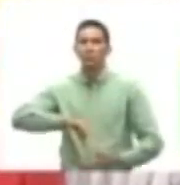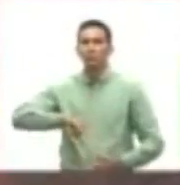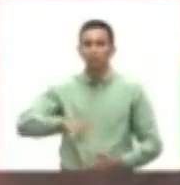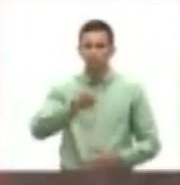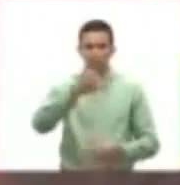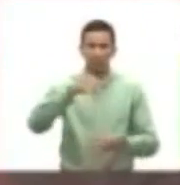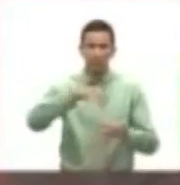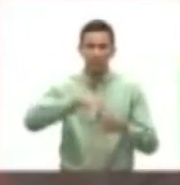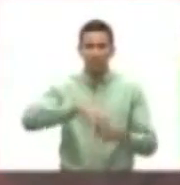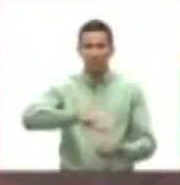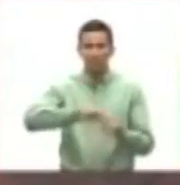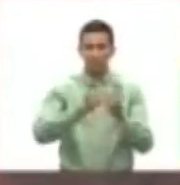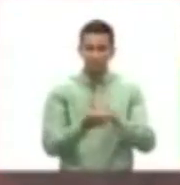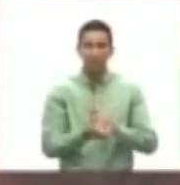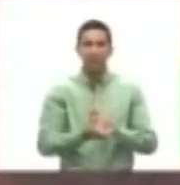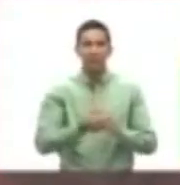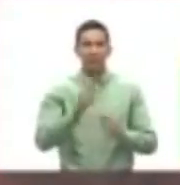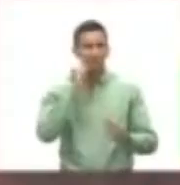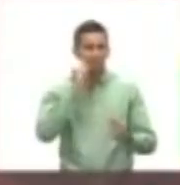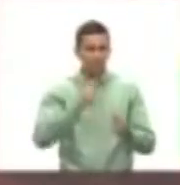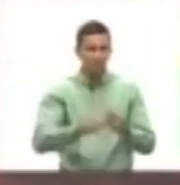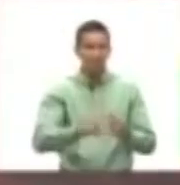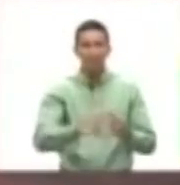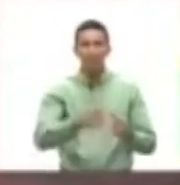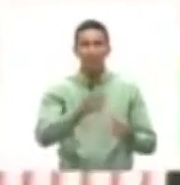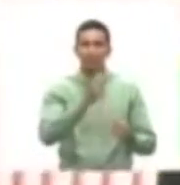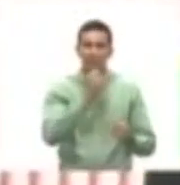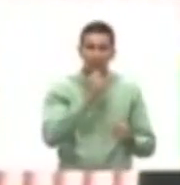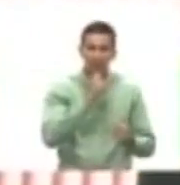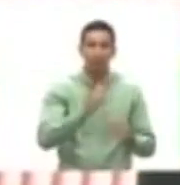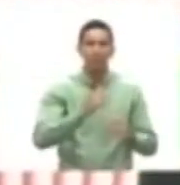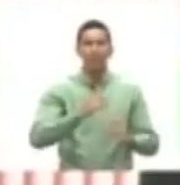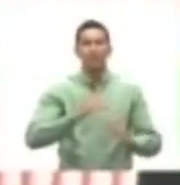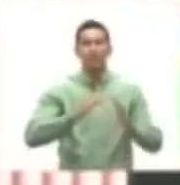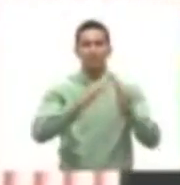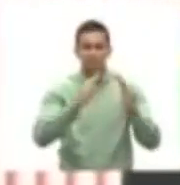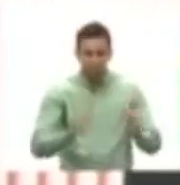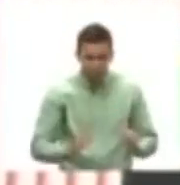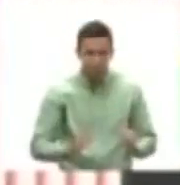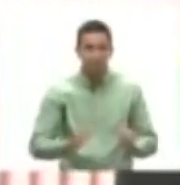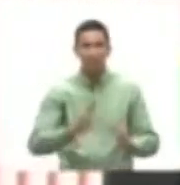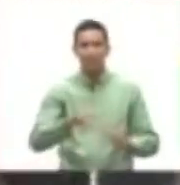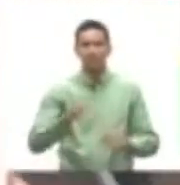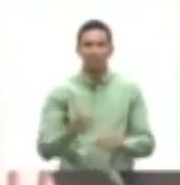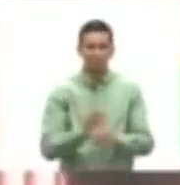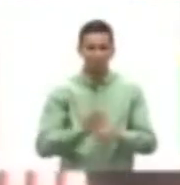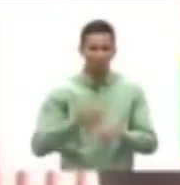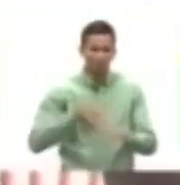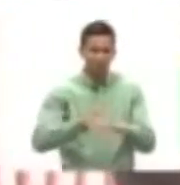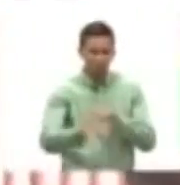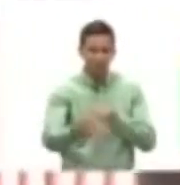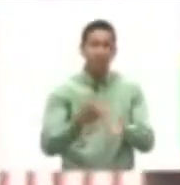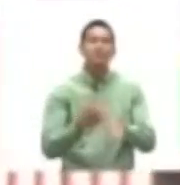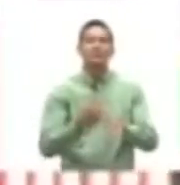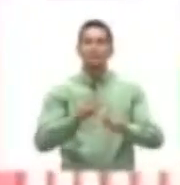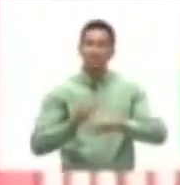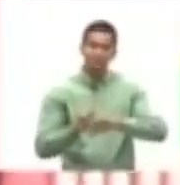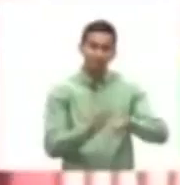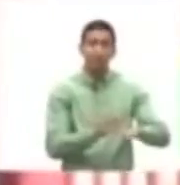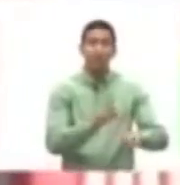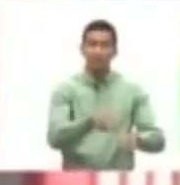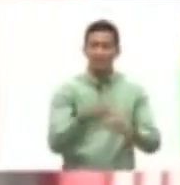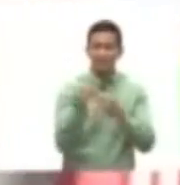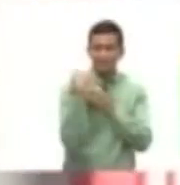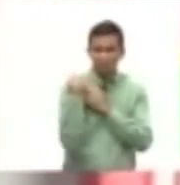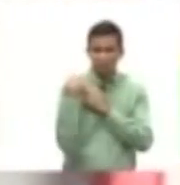a la infraestructura, dedíquese al agua, dedíquese a la vivienda, pero ahora en las próximas 4 semanas no va a desamparar esa responsabilidad.